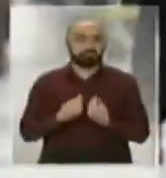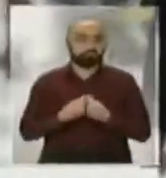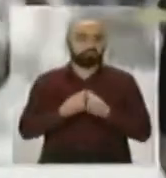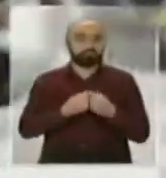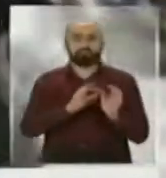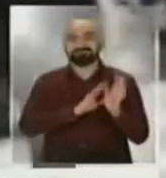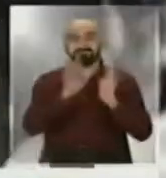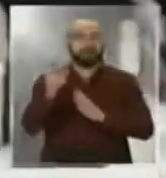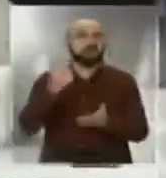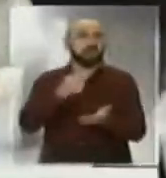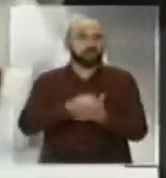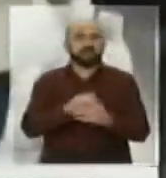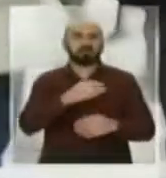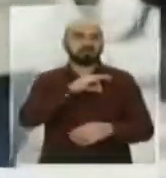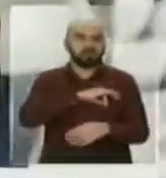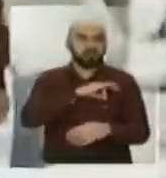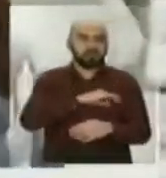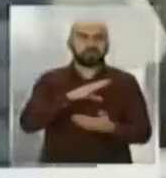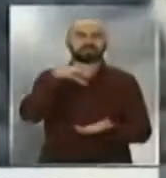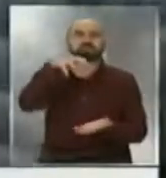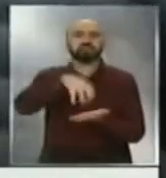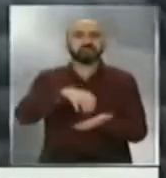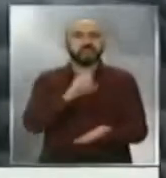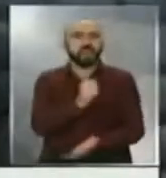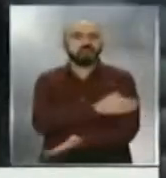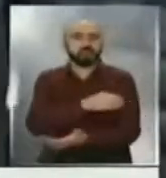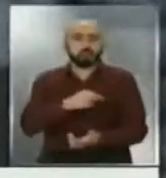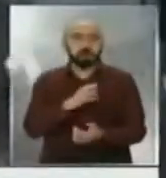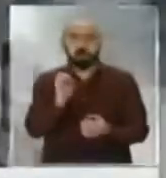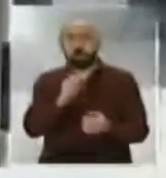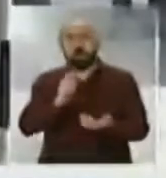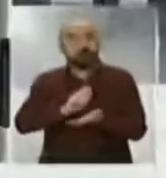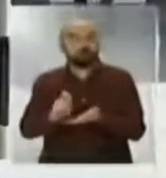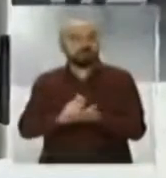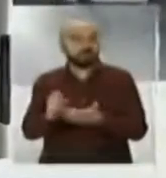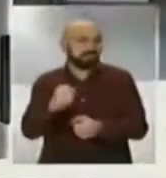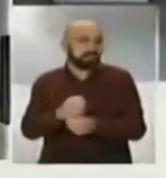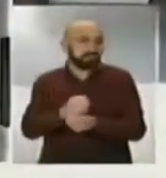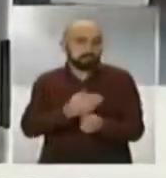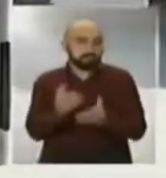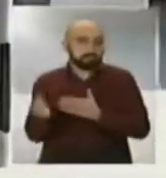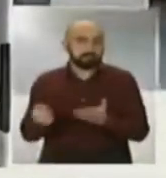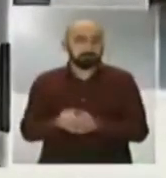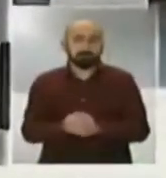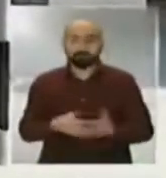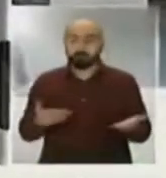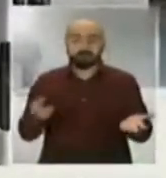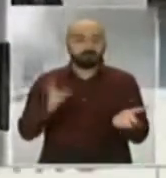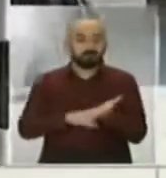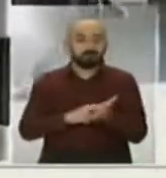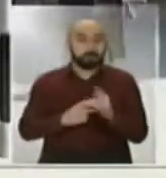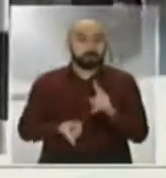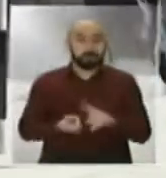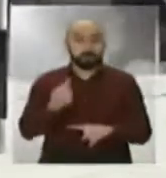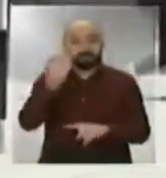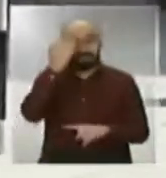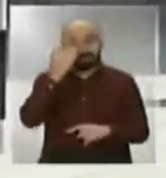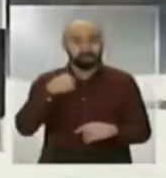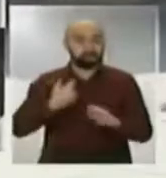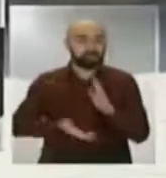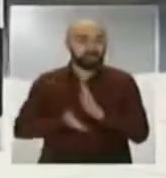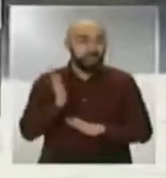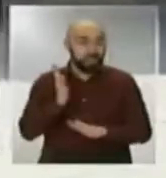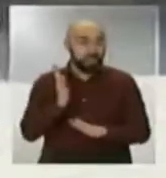tiendas comerciales, bancos, sucursales de AFP, oficinas. Uy, la verdad es que el primer día que salgo desde hace mucho